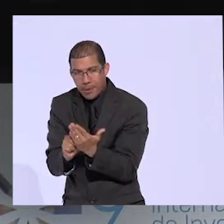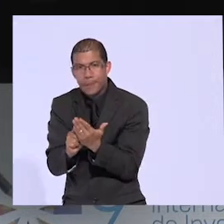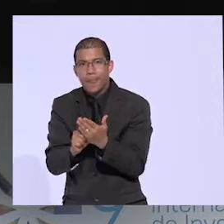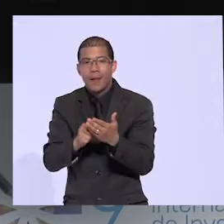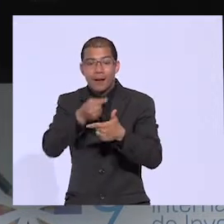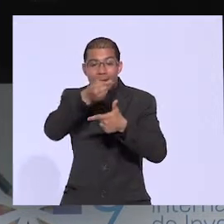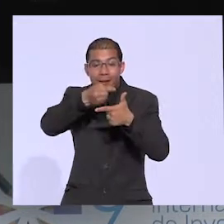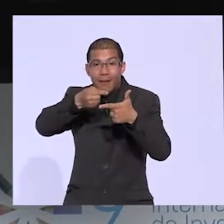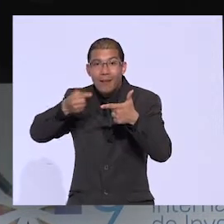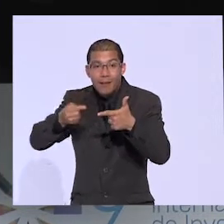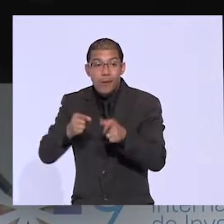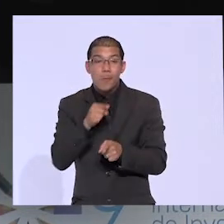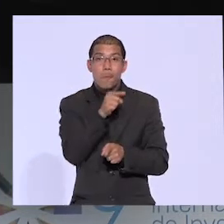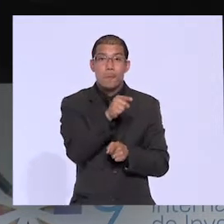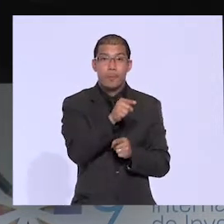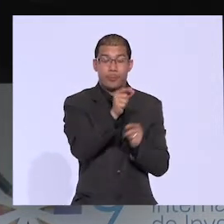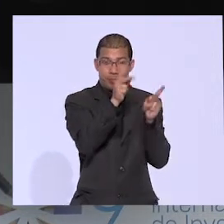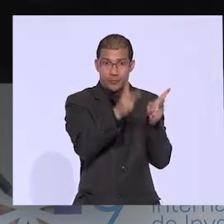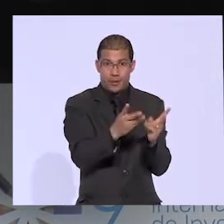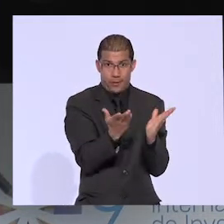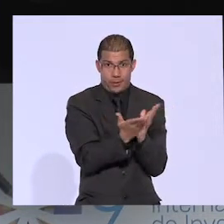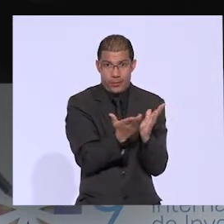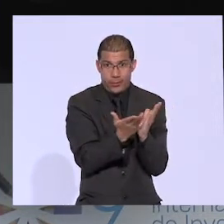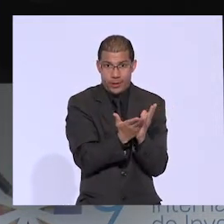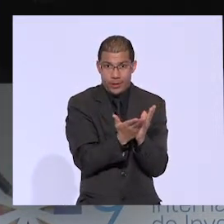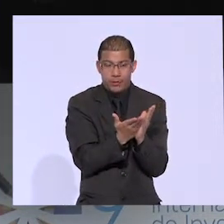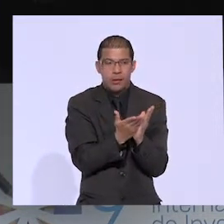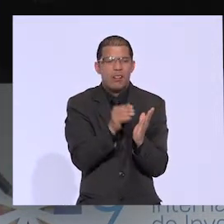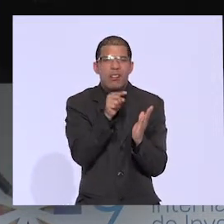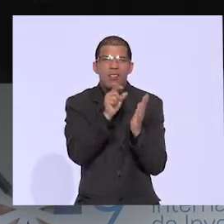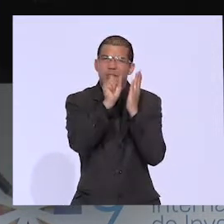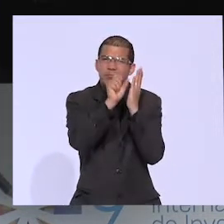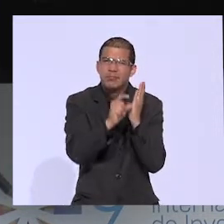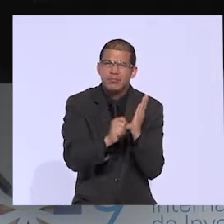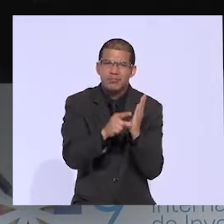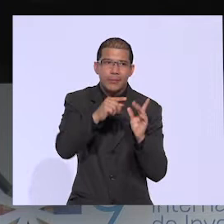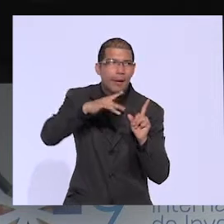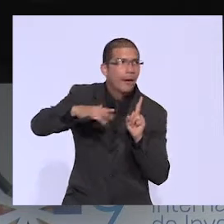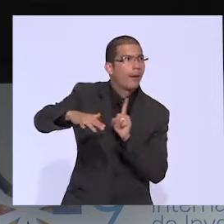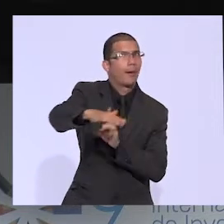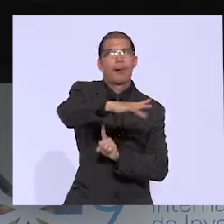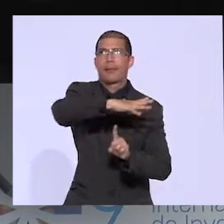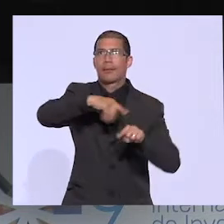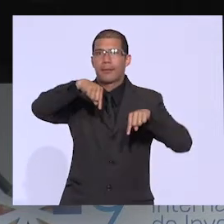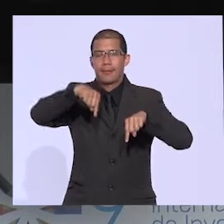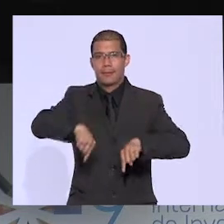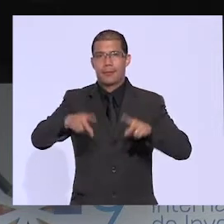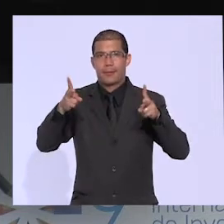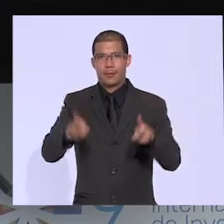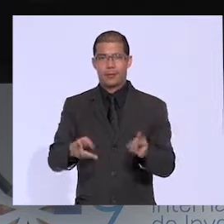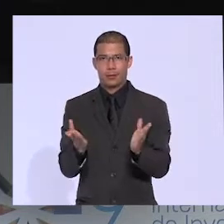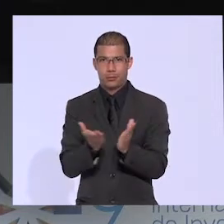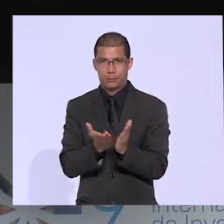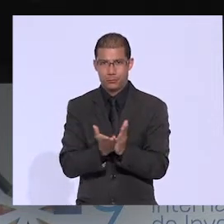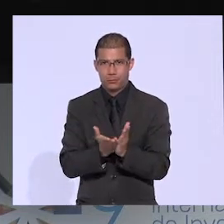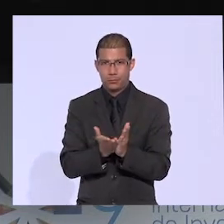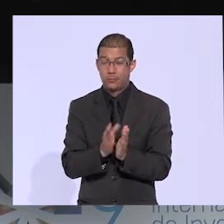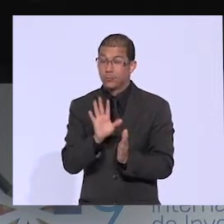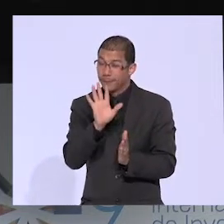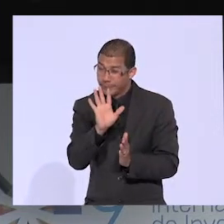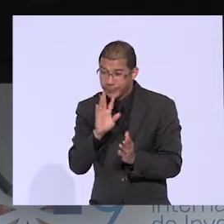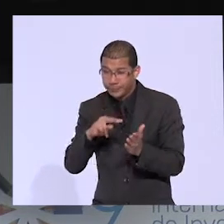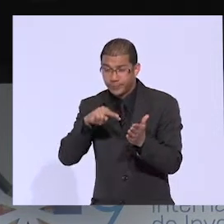a los alumnos es el entorno en el que el alumno estudia. Es decir, no es que